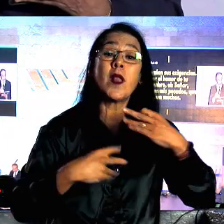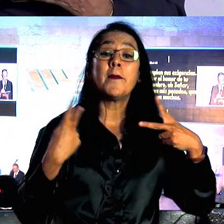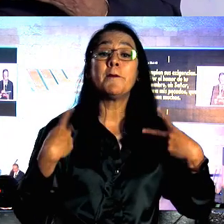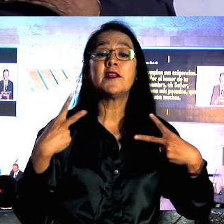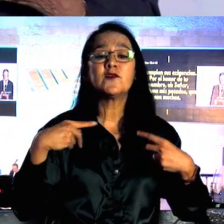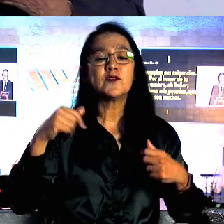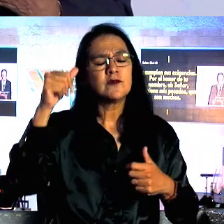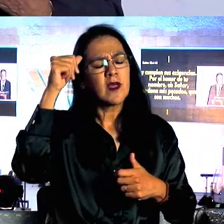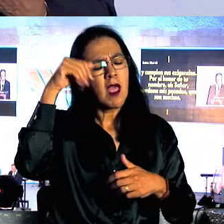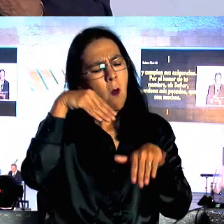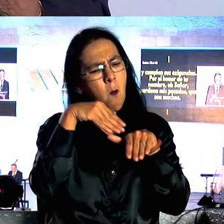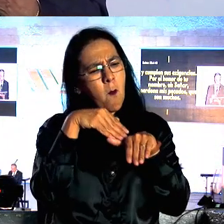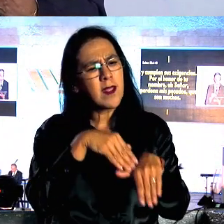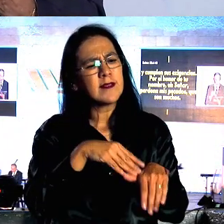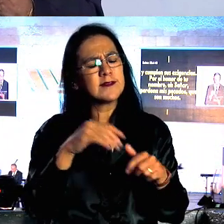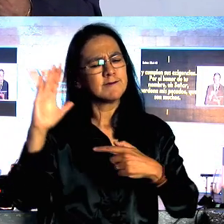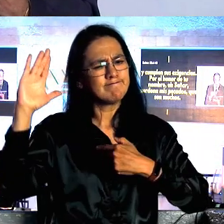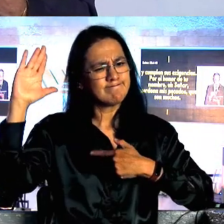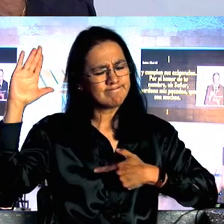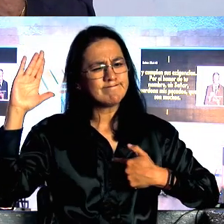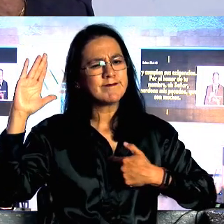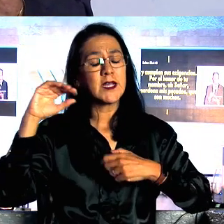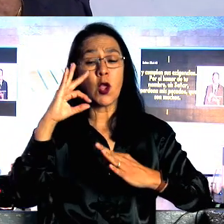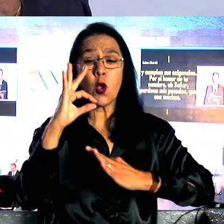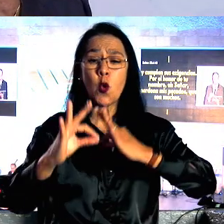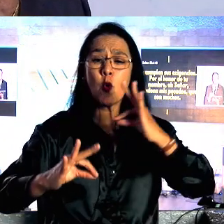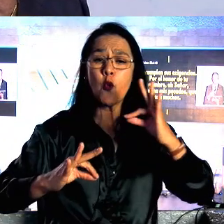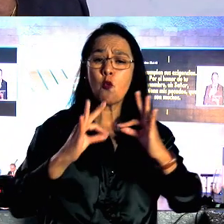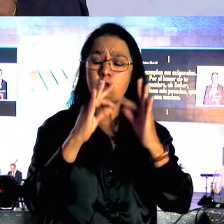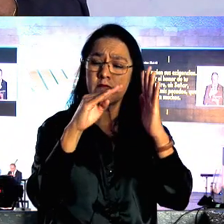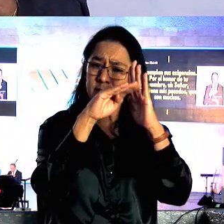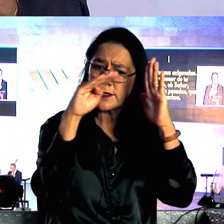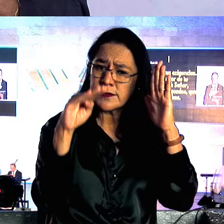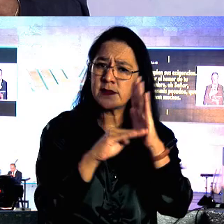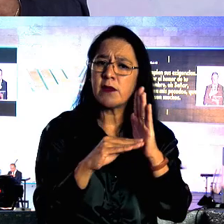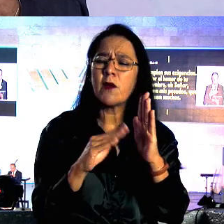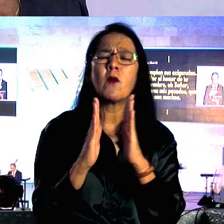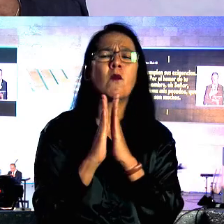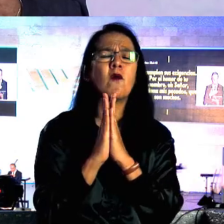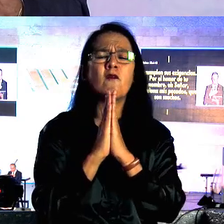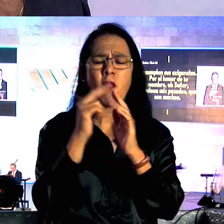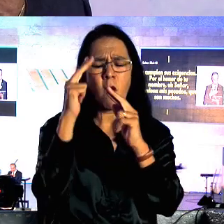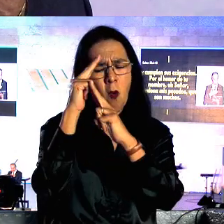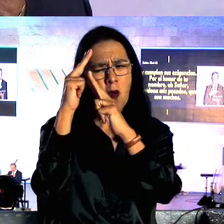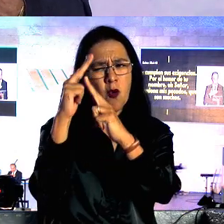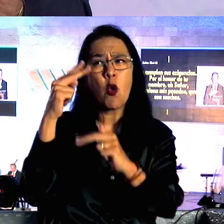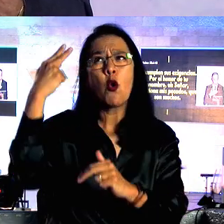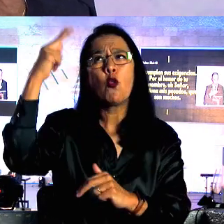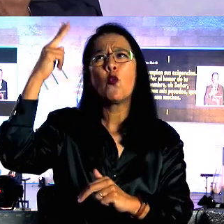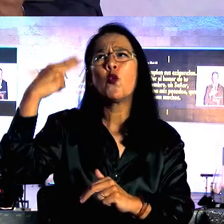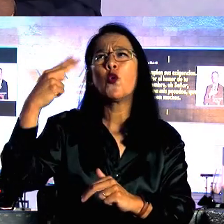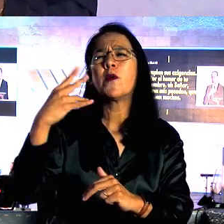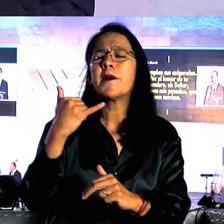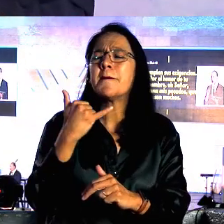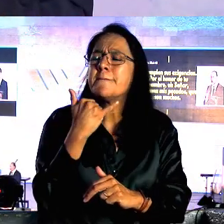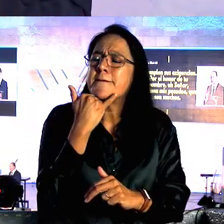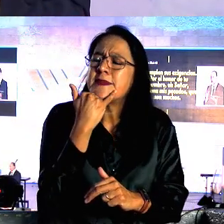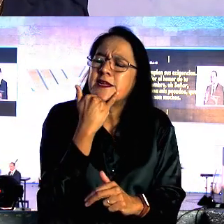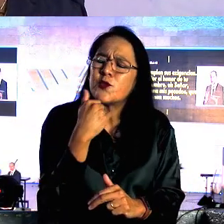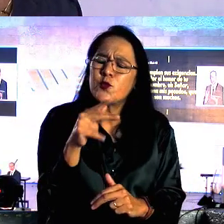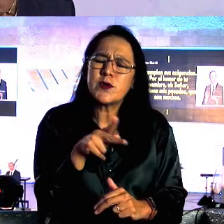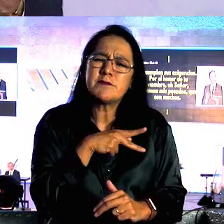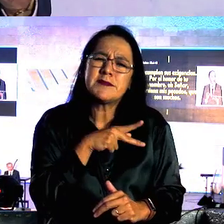exigencias por el honor de tu nombre oh Señor perdona mis pecados que son muchos